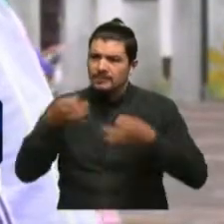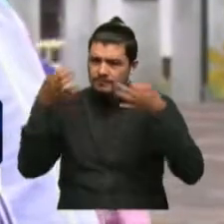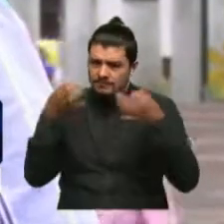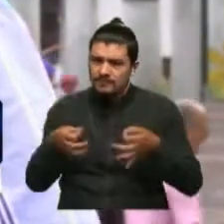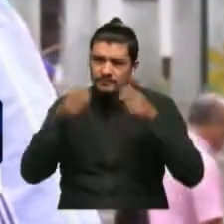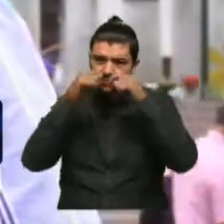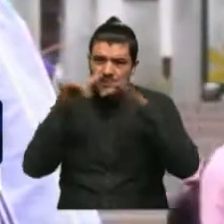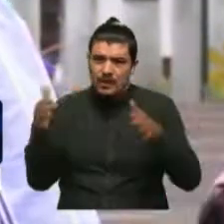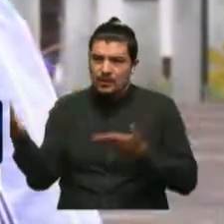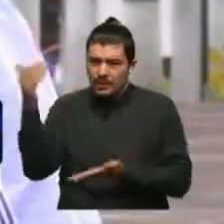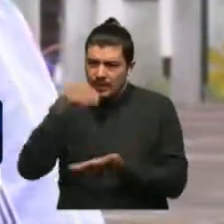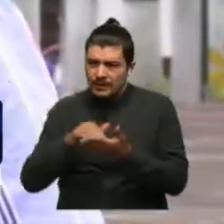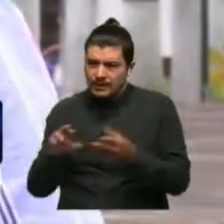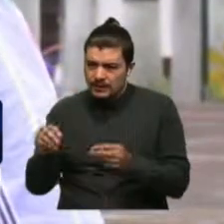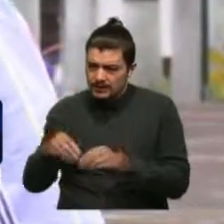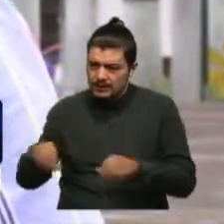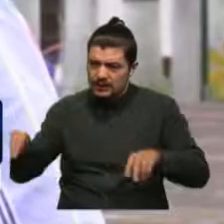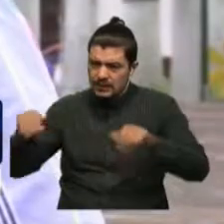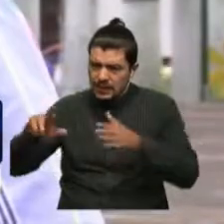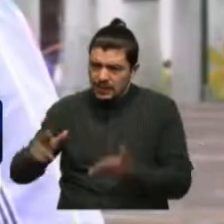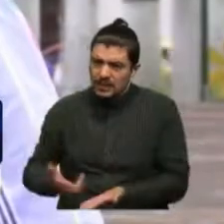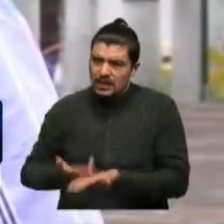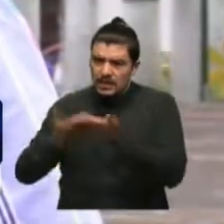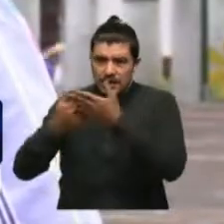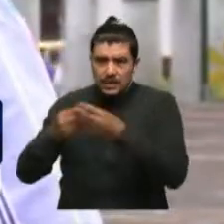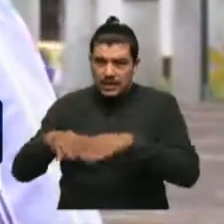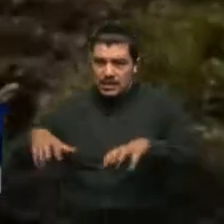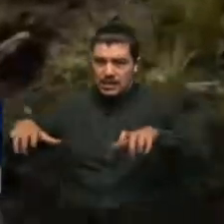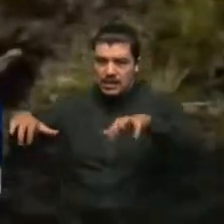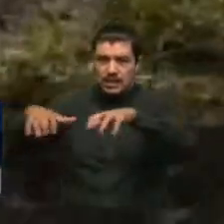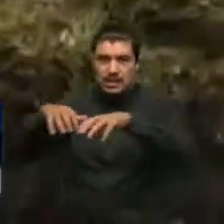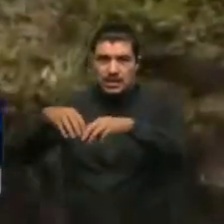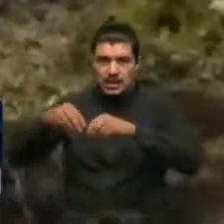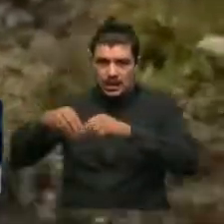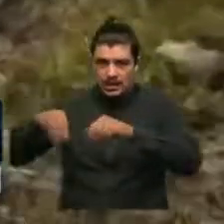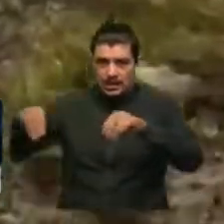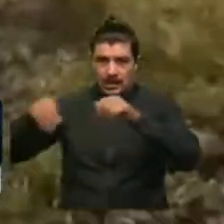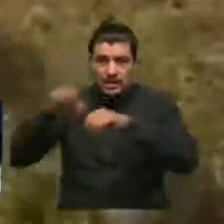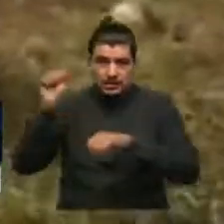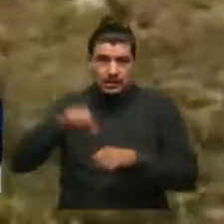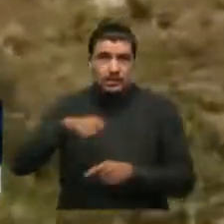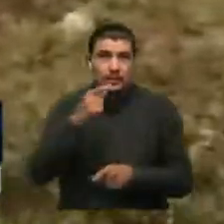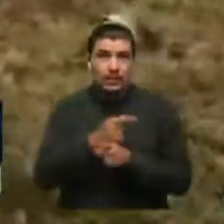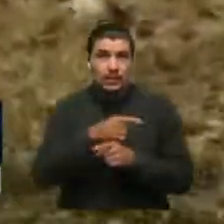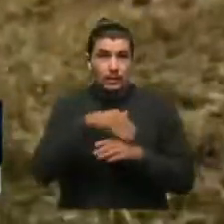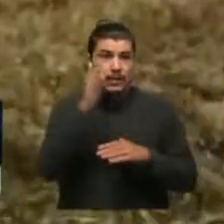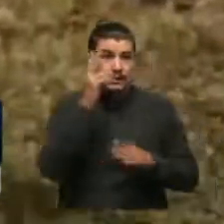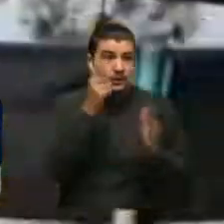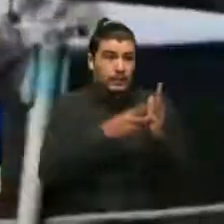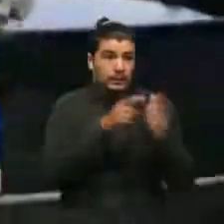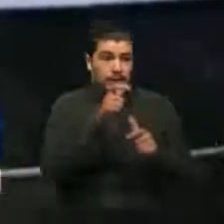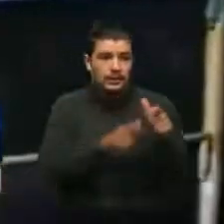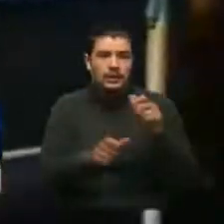que vuelva y optimice las tierras y pues que deje perjudicar toda la región. Allí más de 2.000 personas